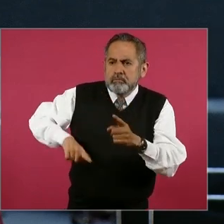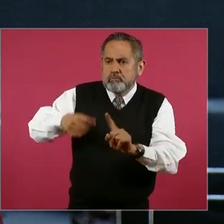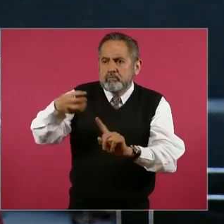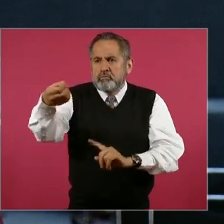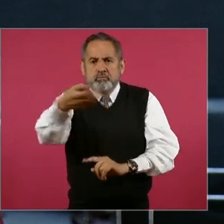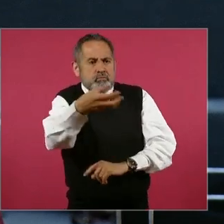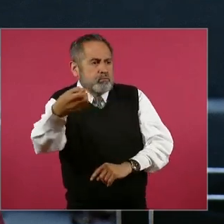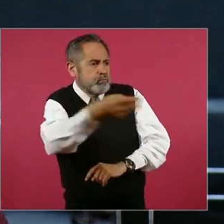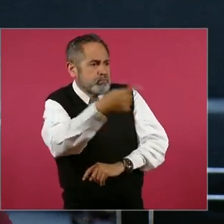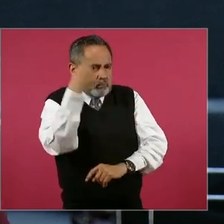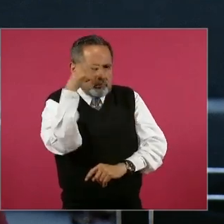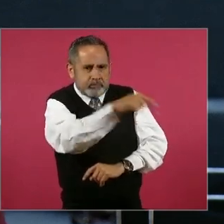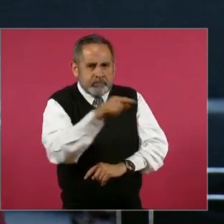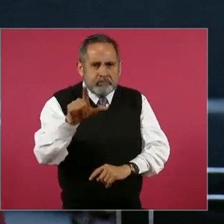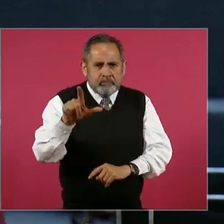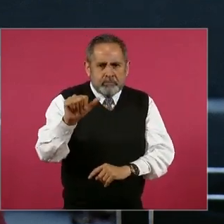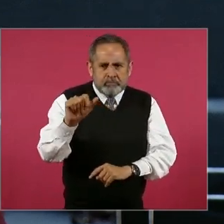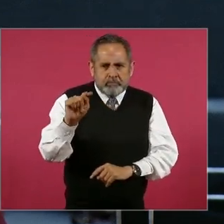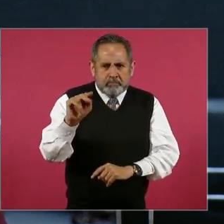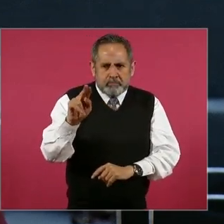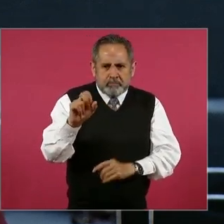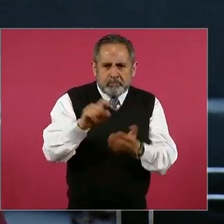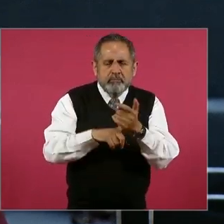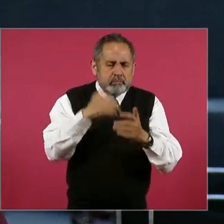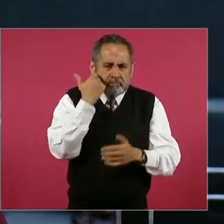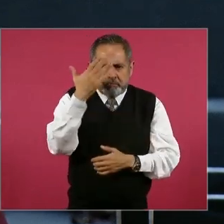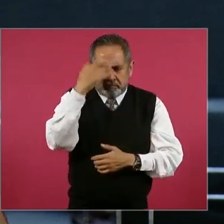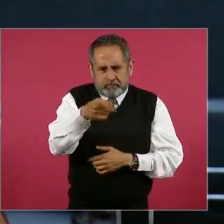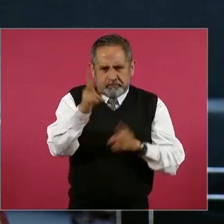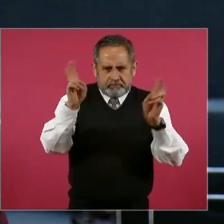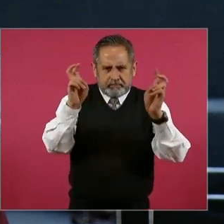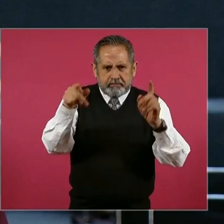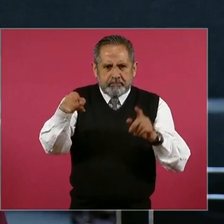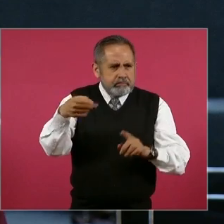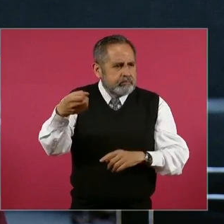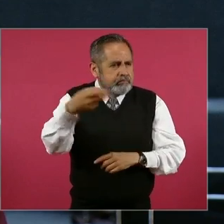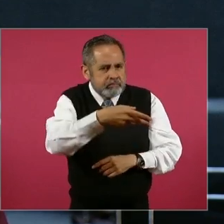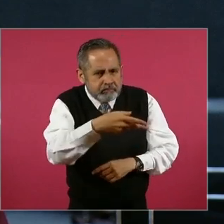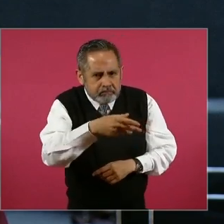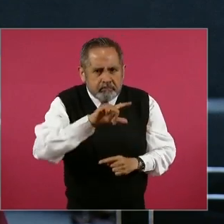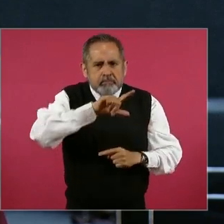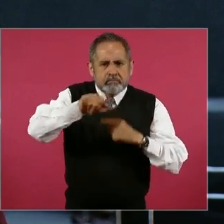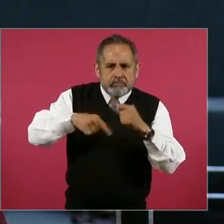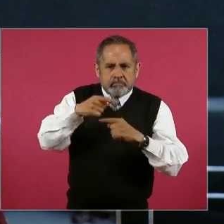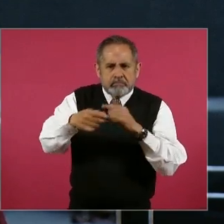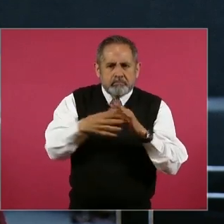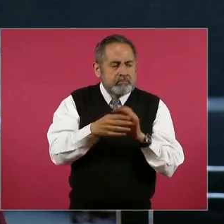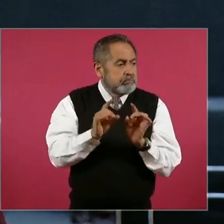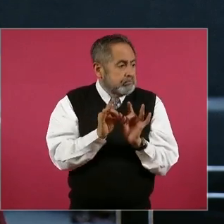dinero a latinus también nos gustaría saber sobre ese tema Porque después vino su su accidente y no